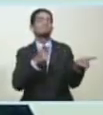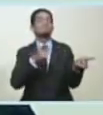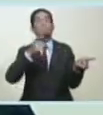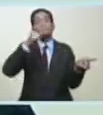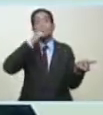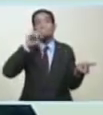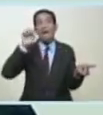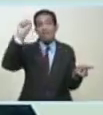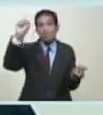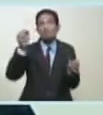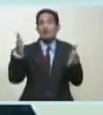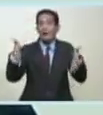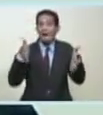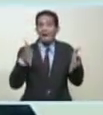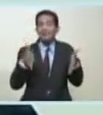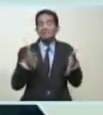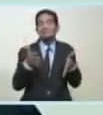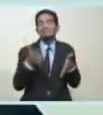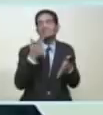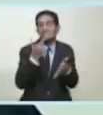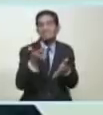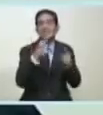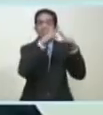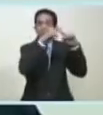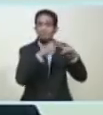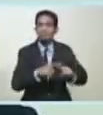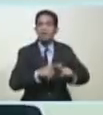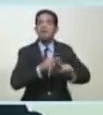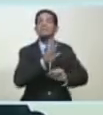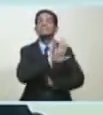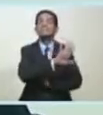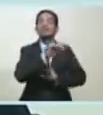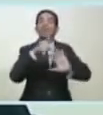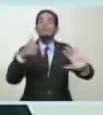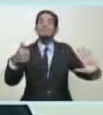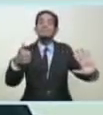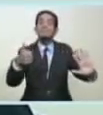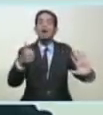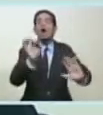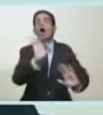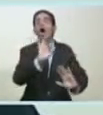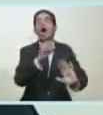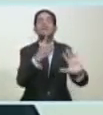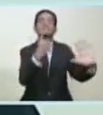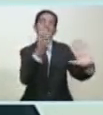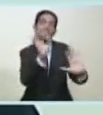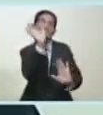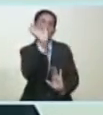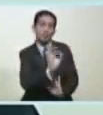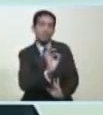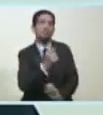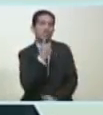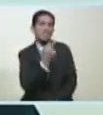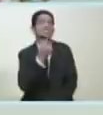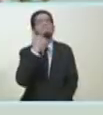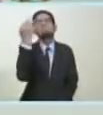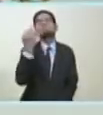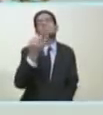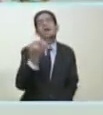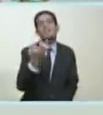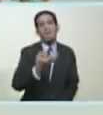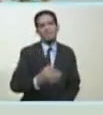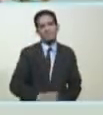ganando con el 56 o el 60% de los votos. Es la verdad, señores